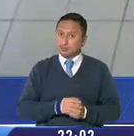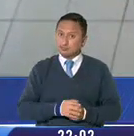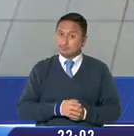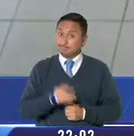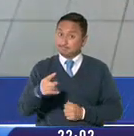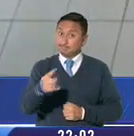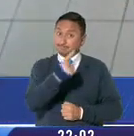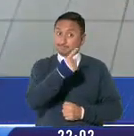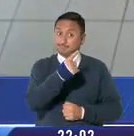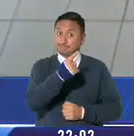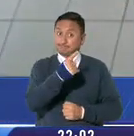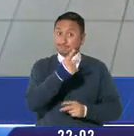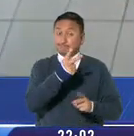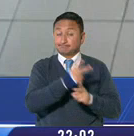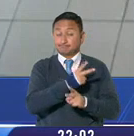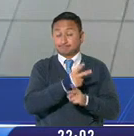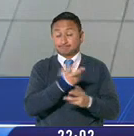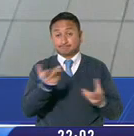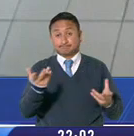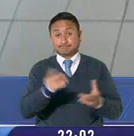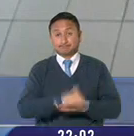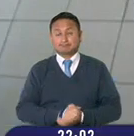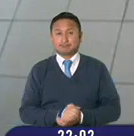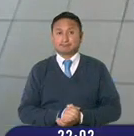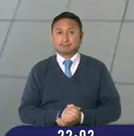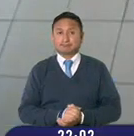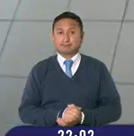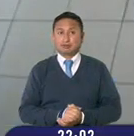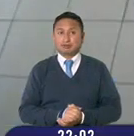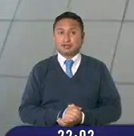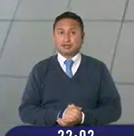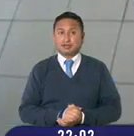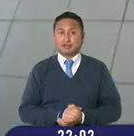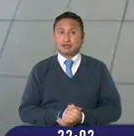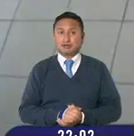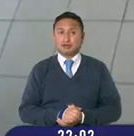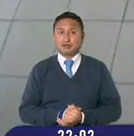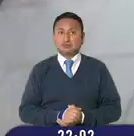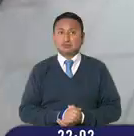pasarle factura mortal. En Quito informó Iván Casamen.